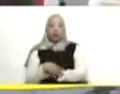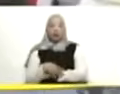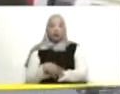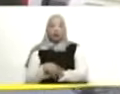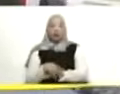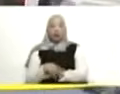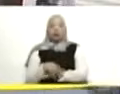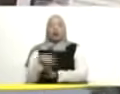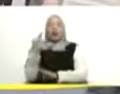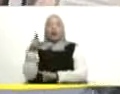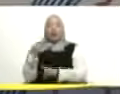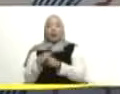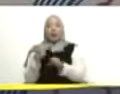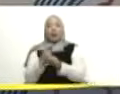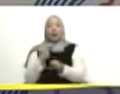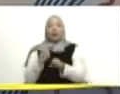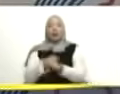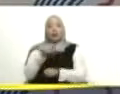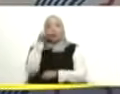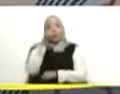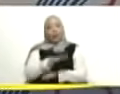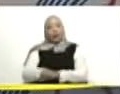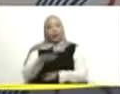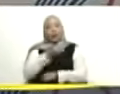las excepciones tributarias, se acabaron.